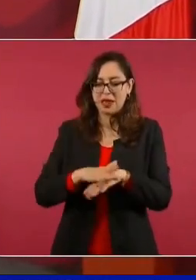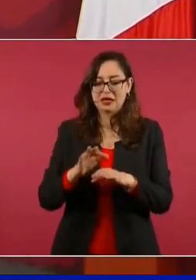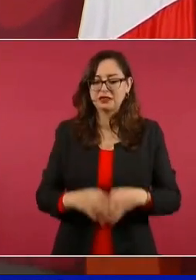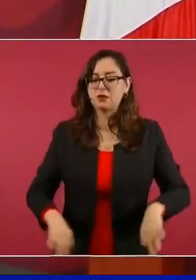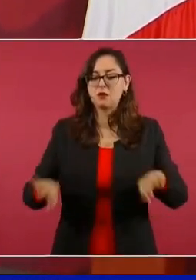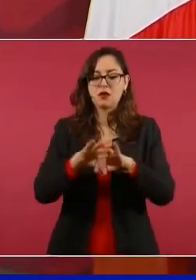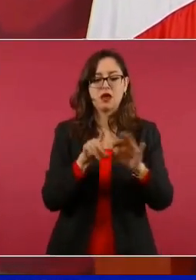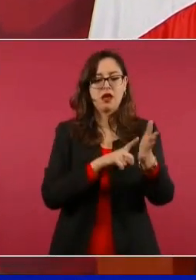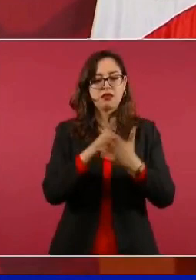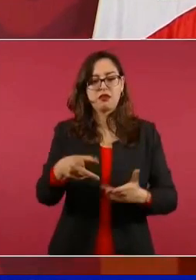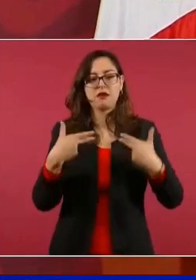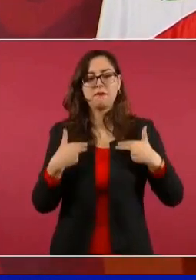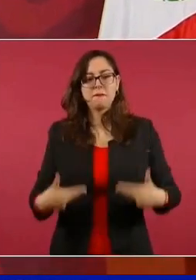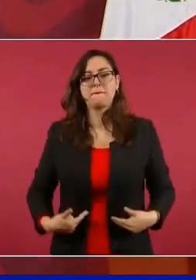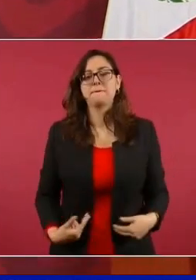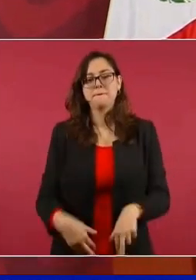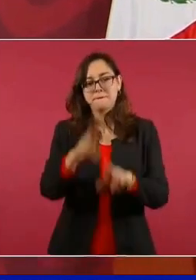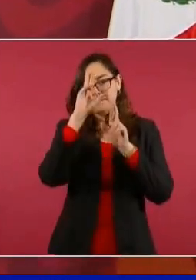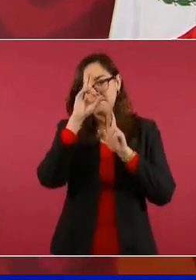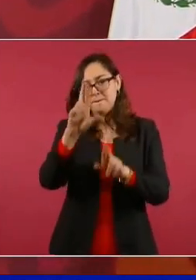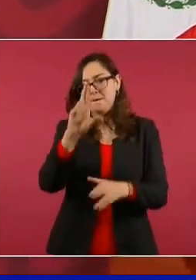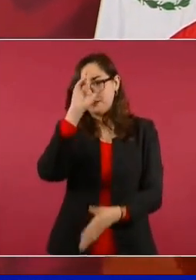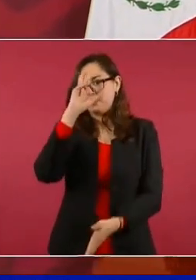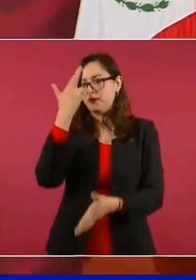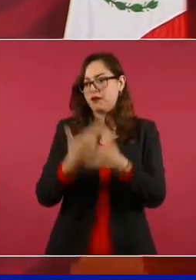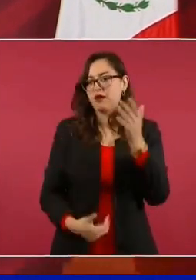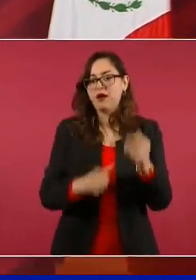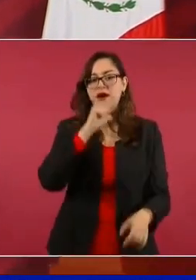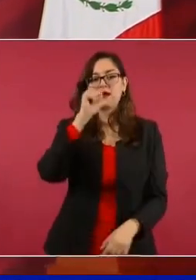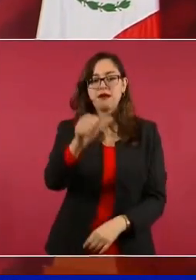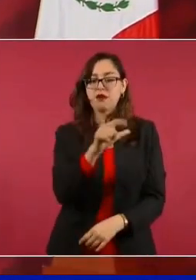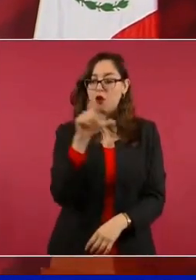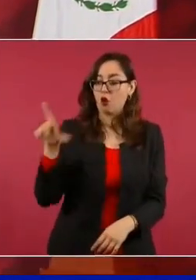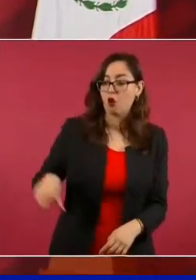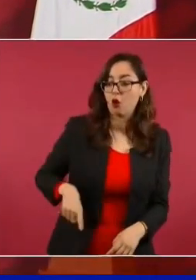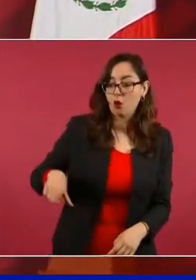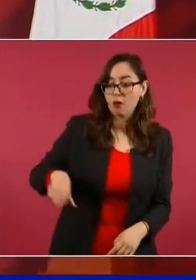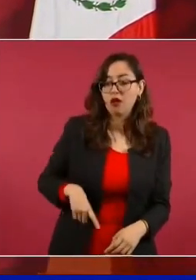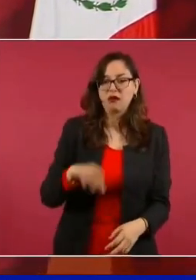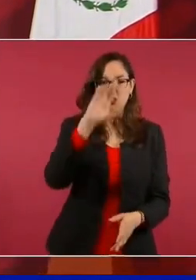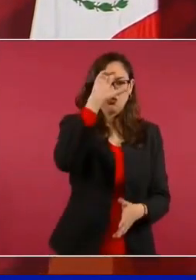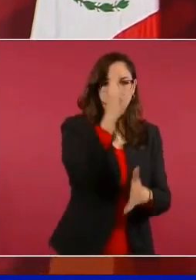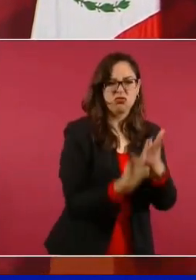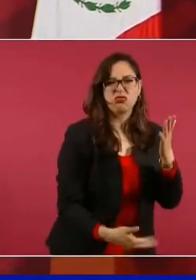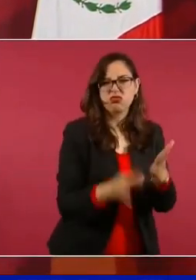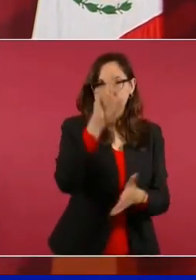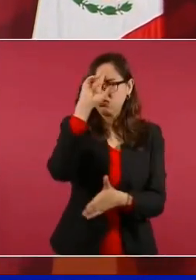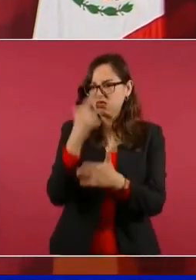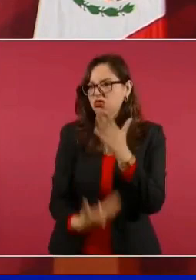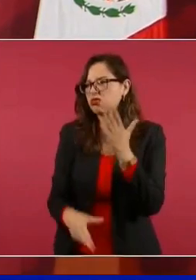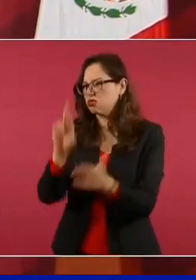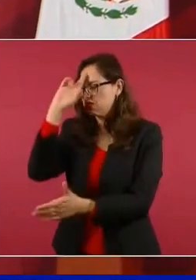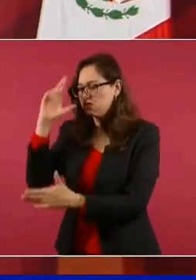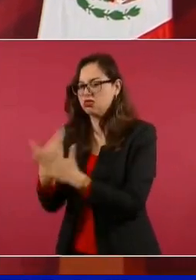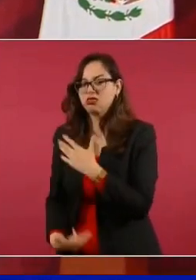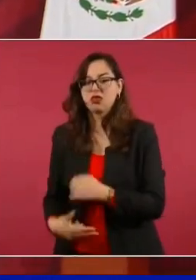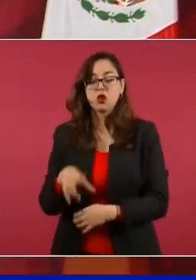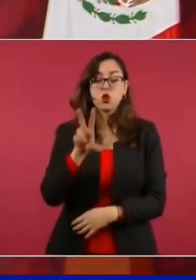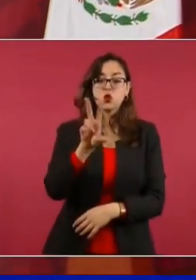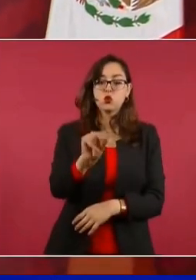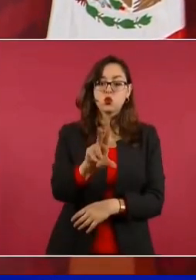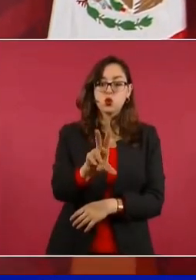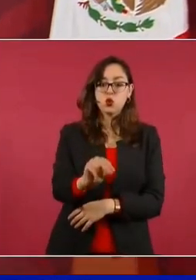humanos y que el Estado no sea el violador por excelencia de los